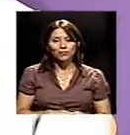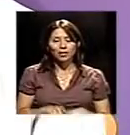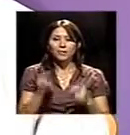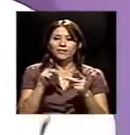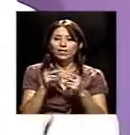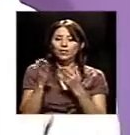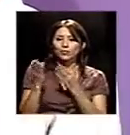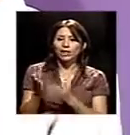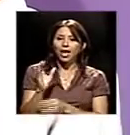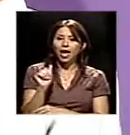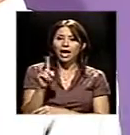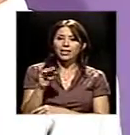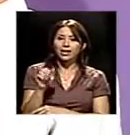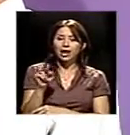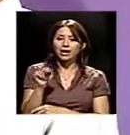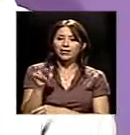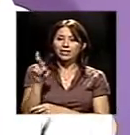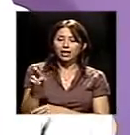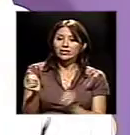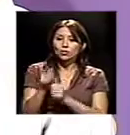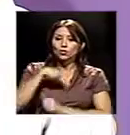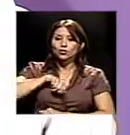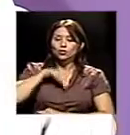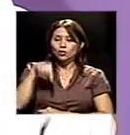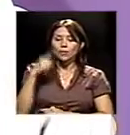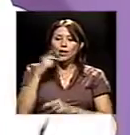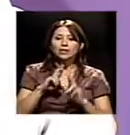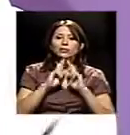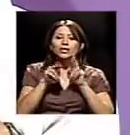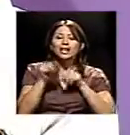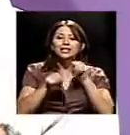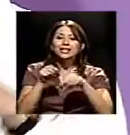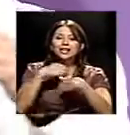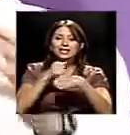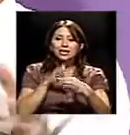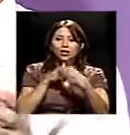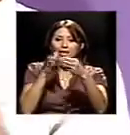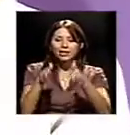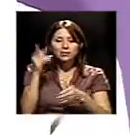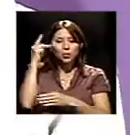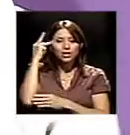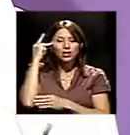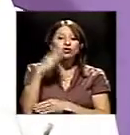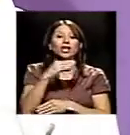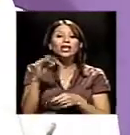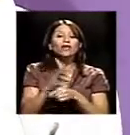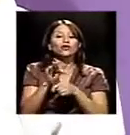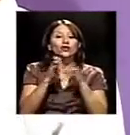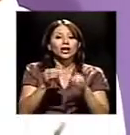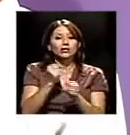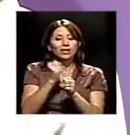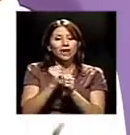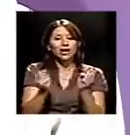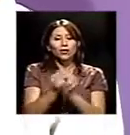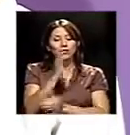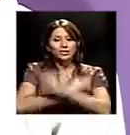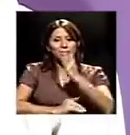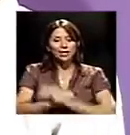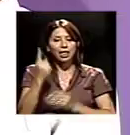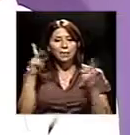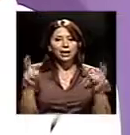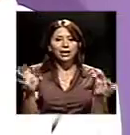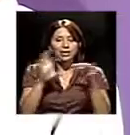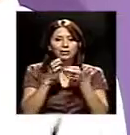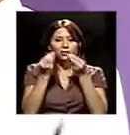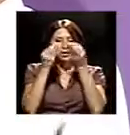con nosotros hoy para responder acerca de las críticas que hizo los líderes políticos y funcionarios que trabajan con discapacidad. Para